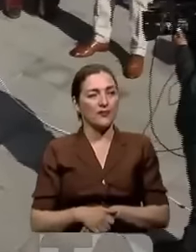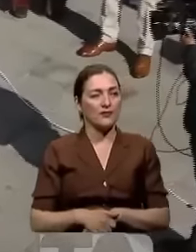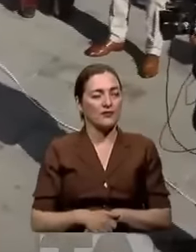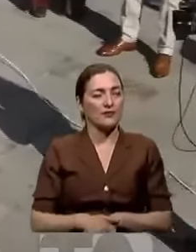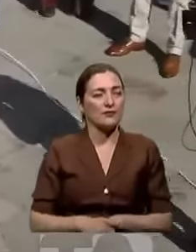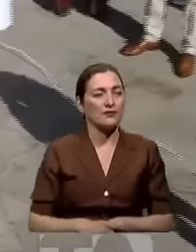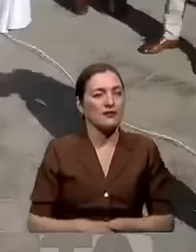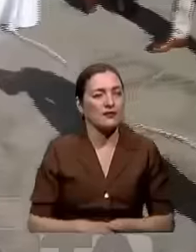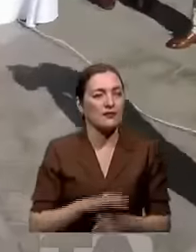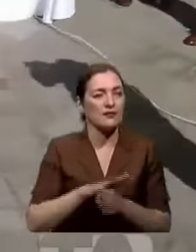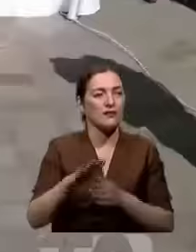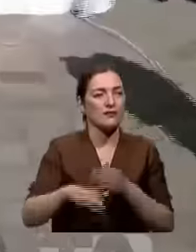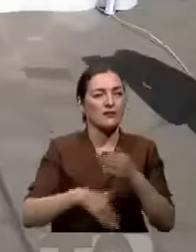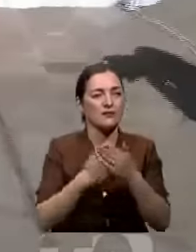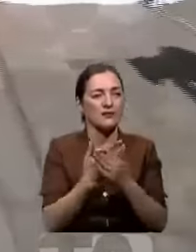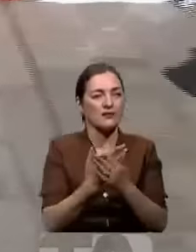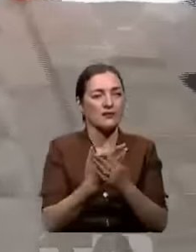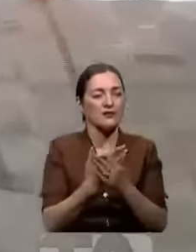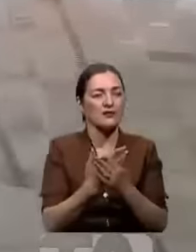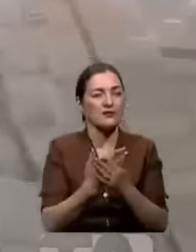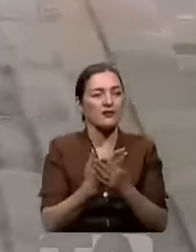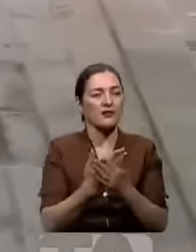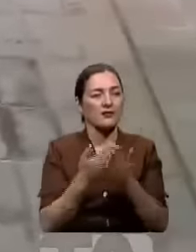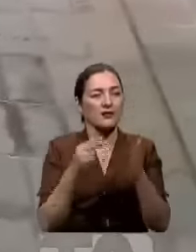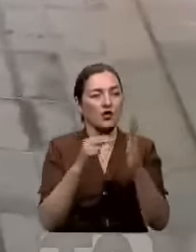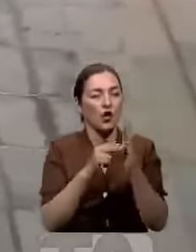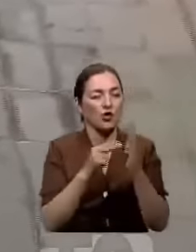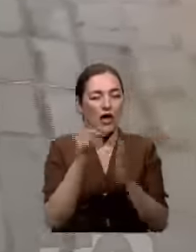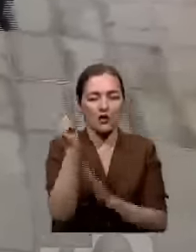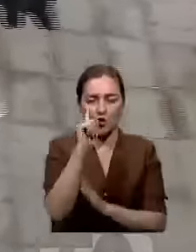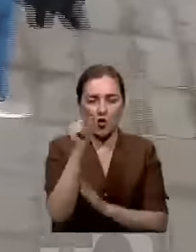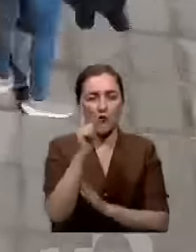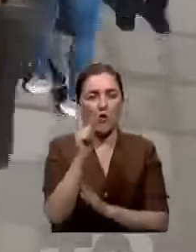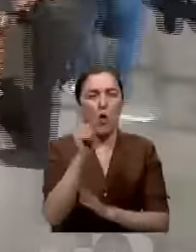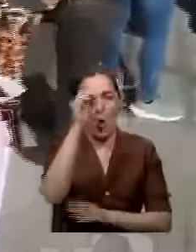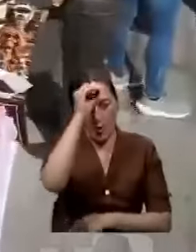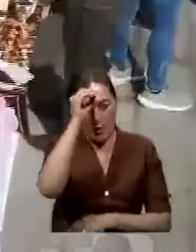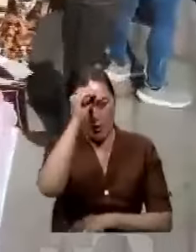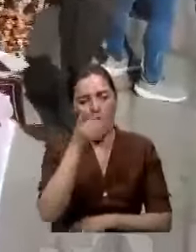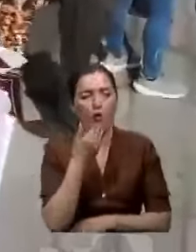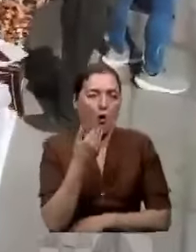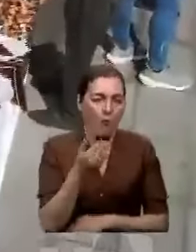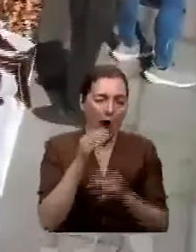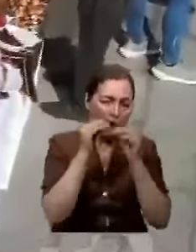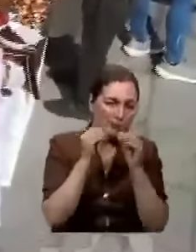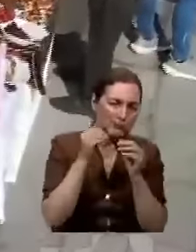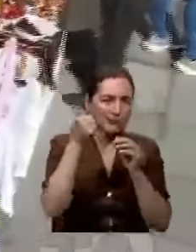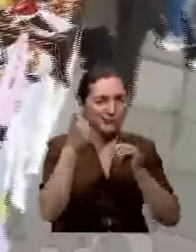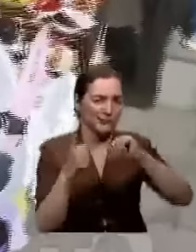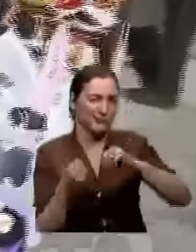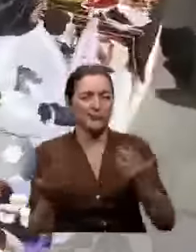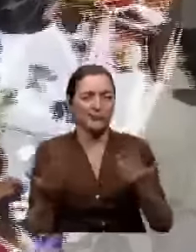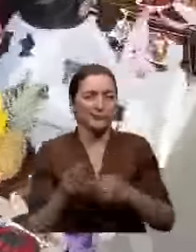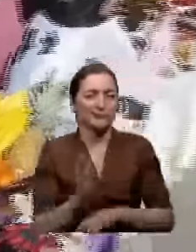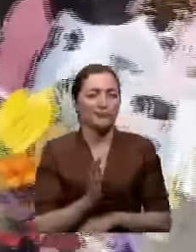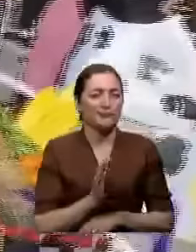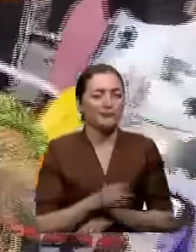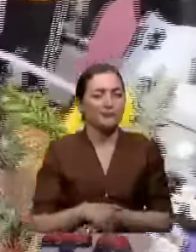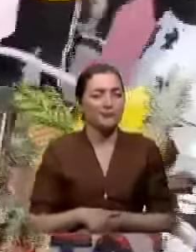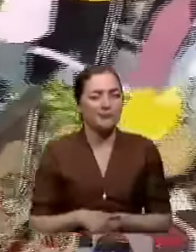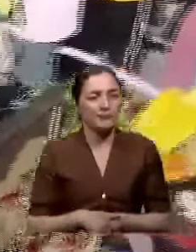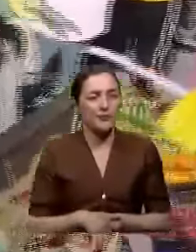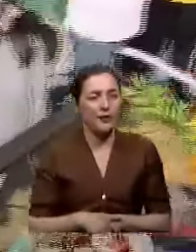esta calificación, bueno, más que nada con el comentario para escuchar cómo encontraron la parte técnica, sobre